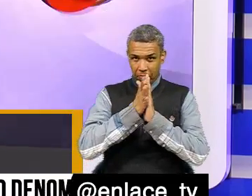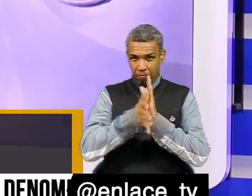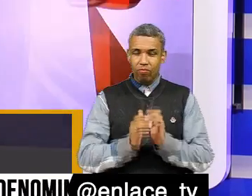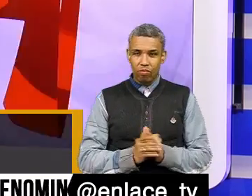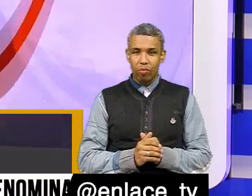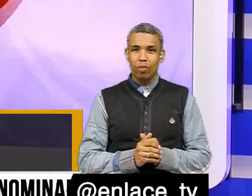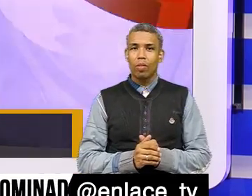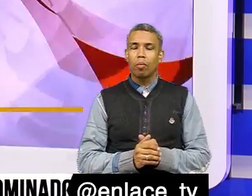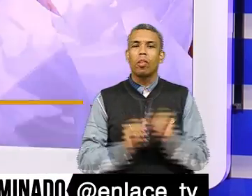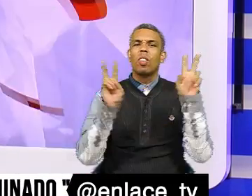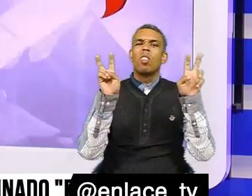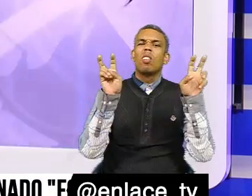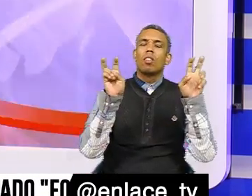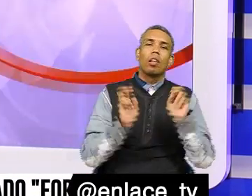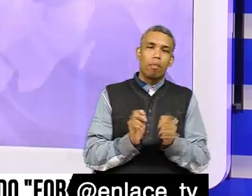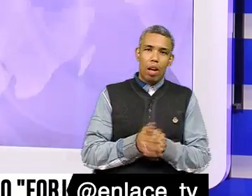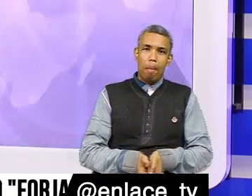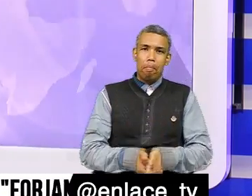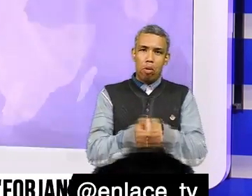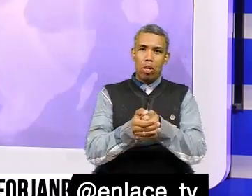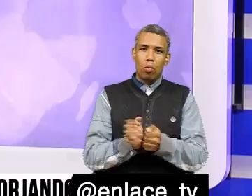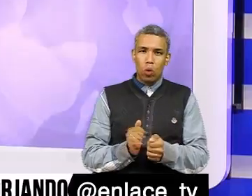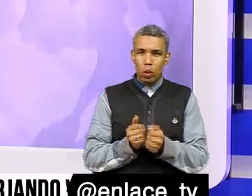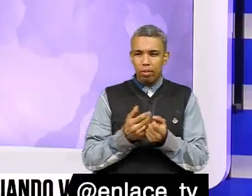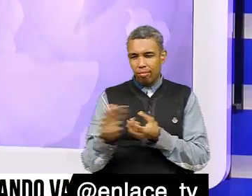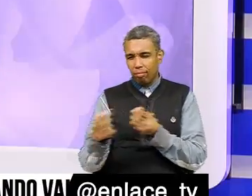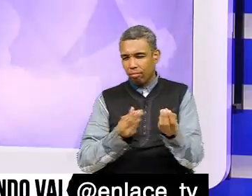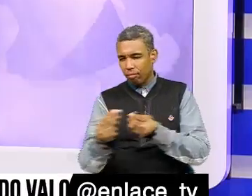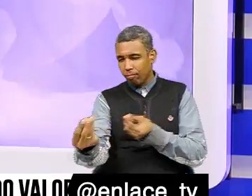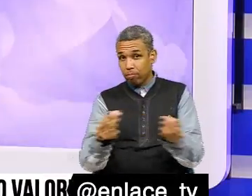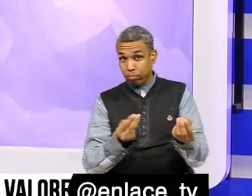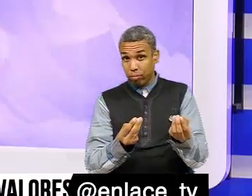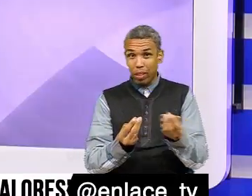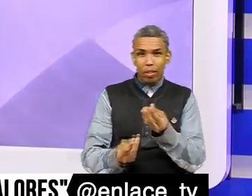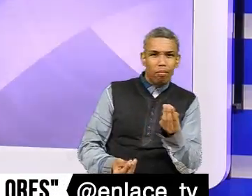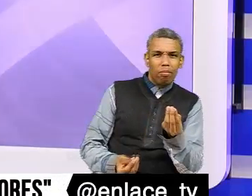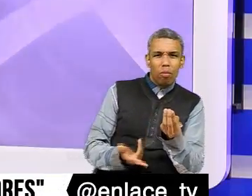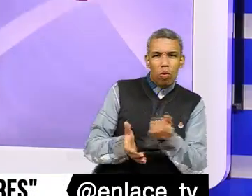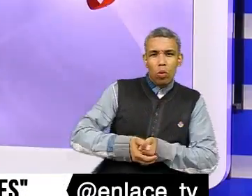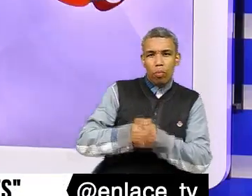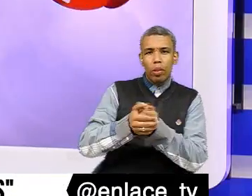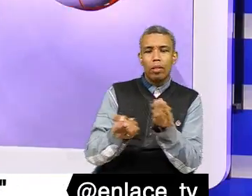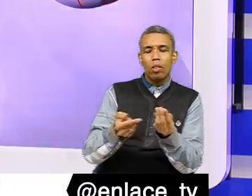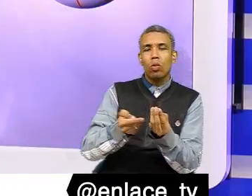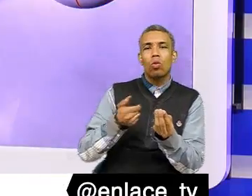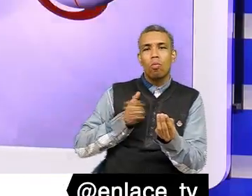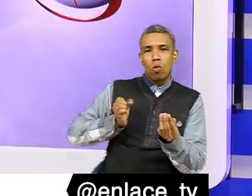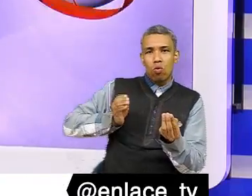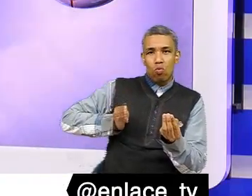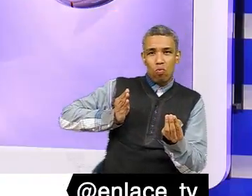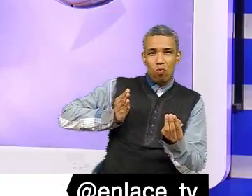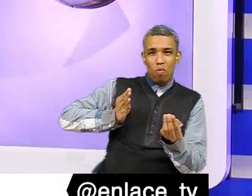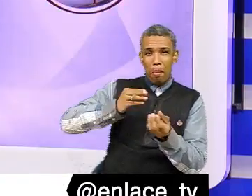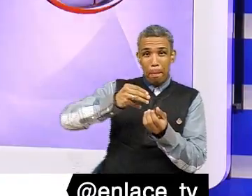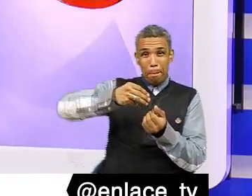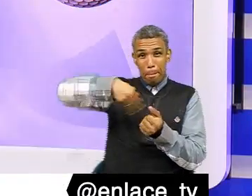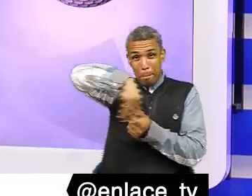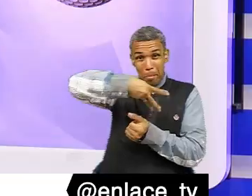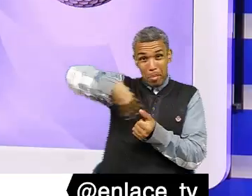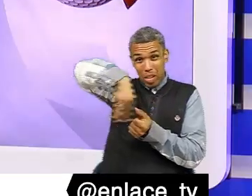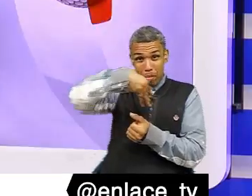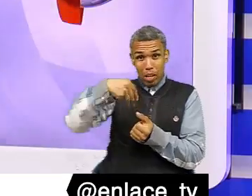de voleibol porque el equipo del Club Miramar se prepara por estos días allí para participar, trabaja en las diferentes